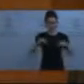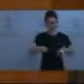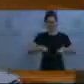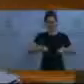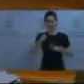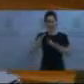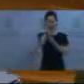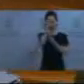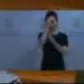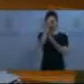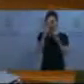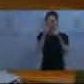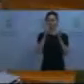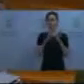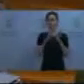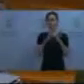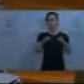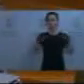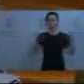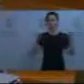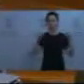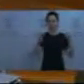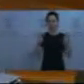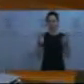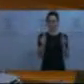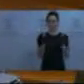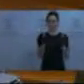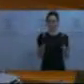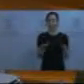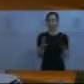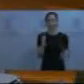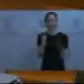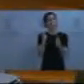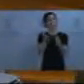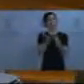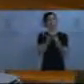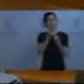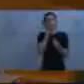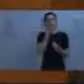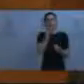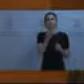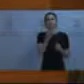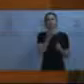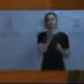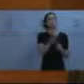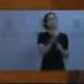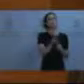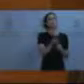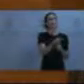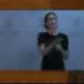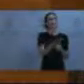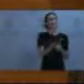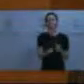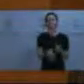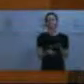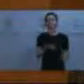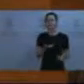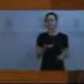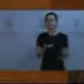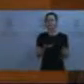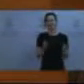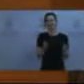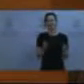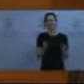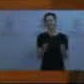que una amplia parte de la Cámara comparte que, bueno, pues que ustedes están, bueno, pues voy a decirle un poco